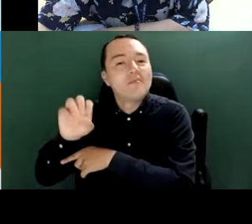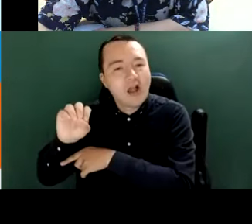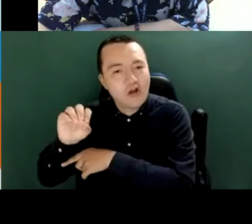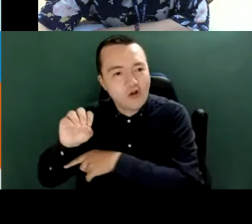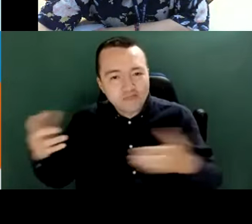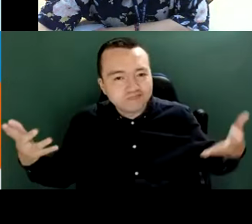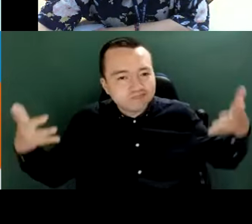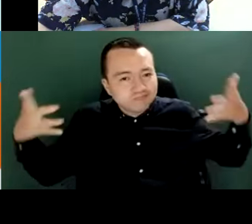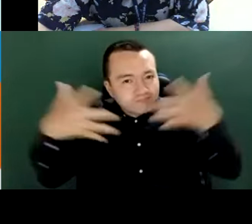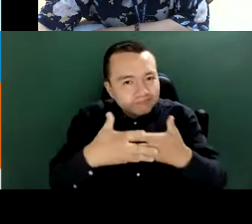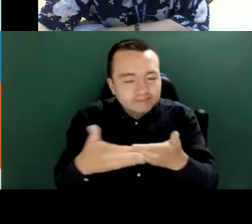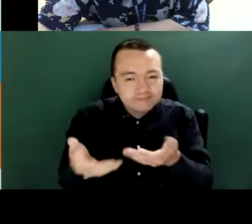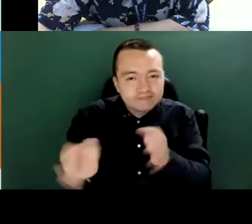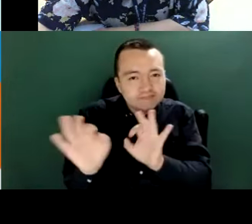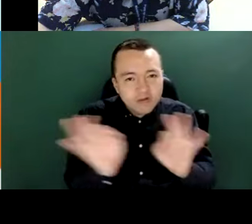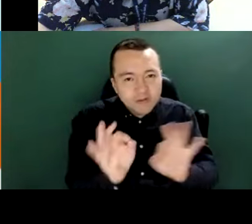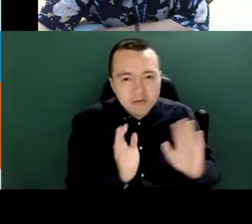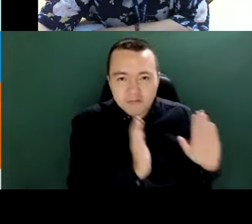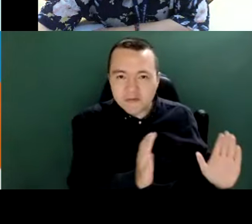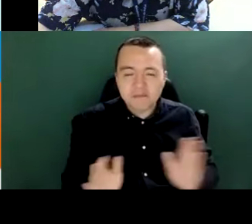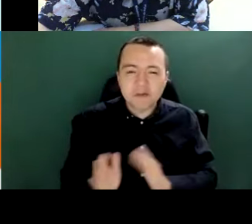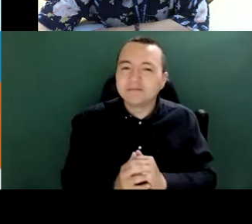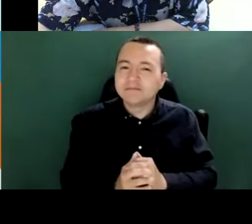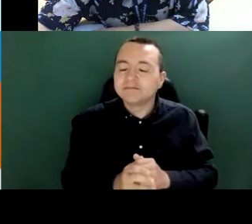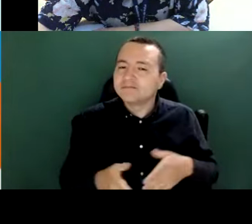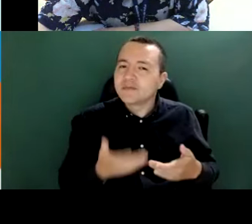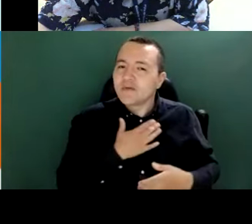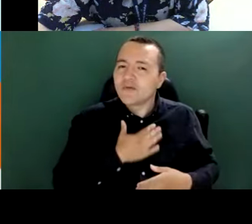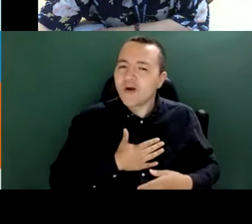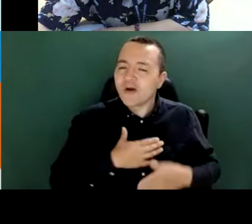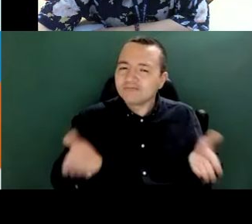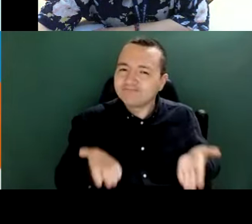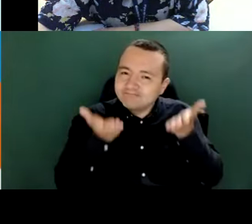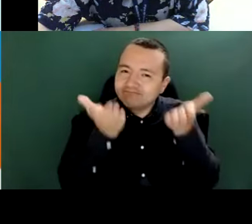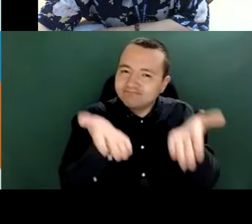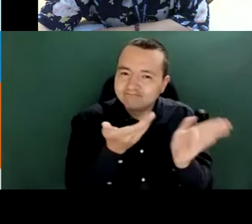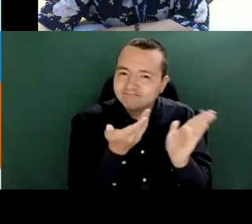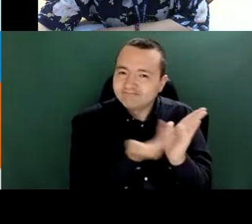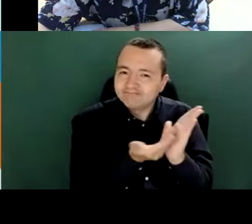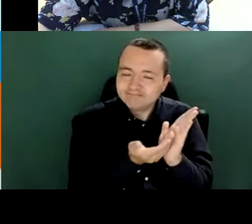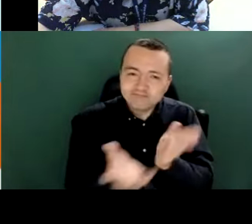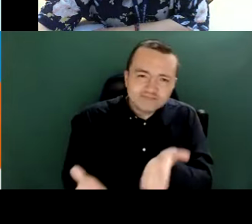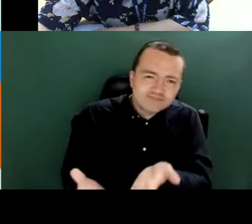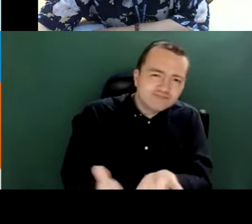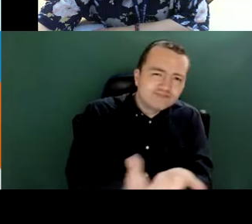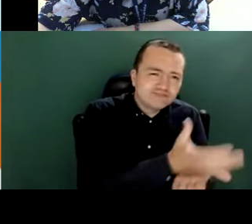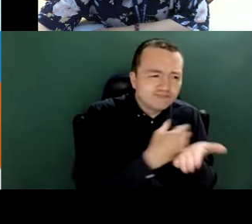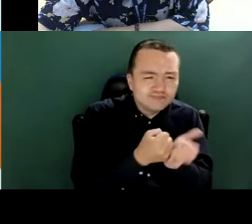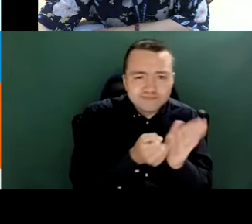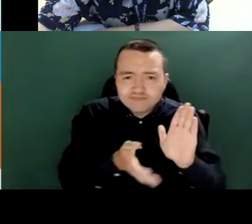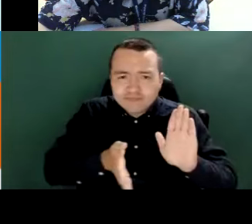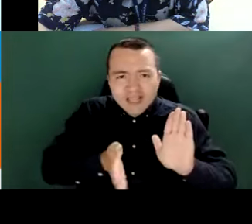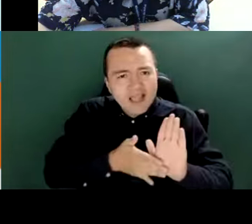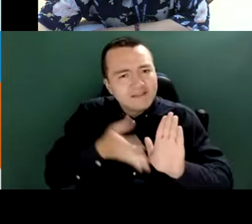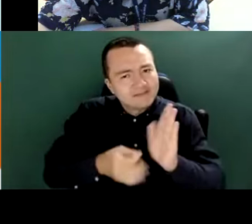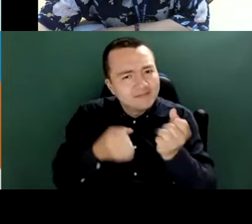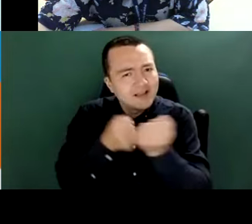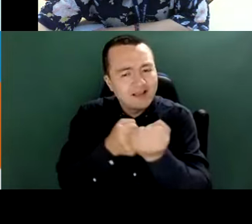para presentar la nueva colección conjunta también de Evidence Aid y la Organización Panamericana de la Salud